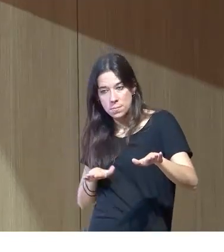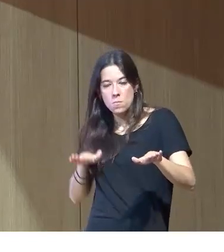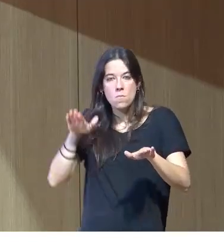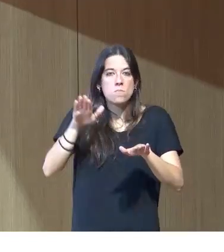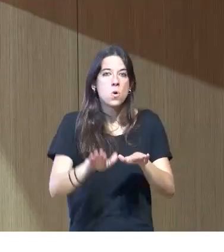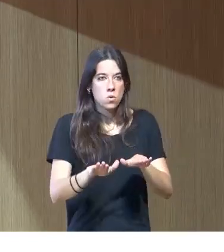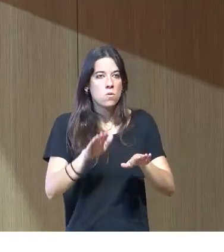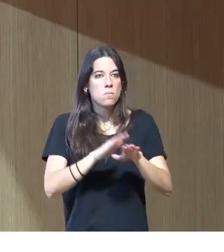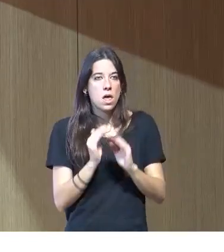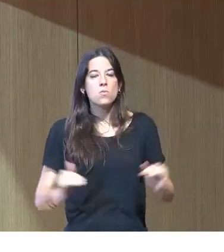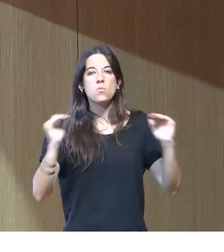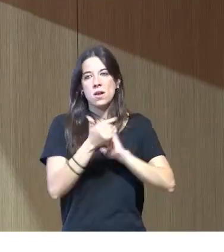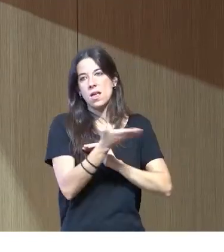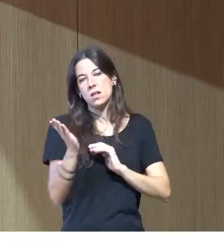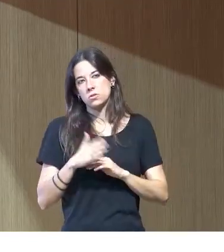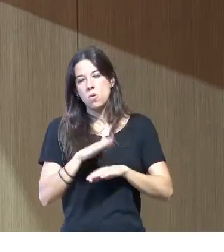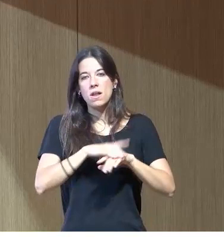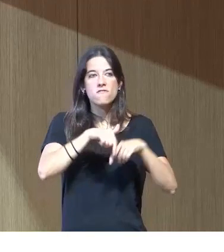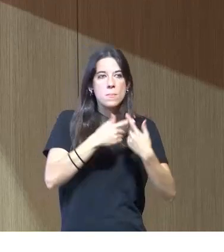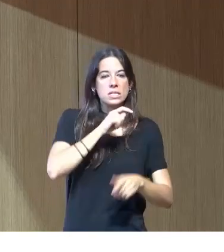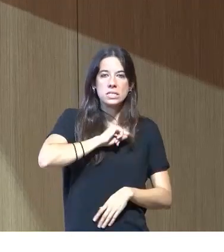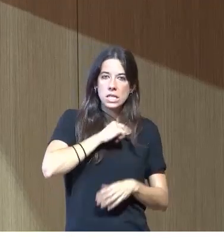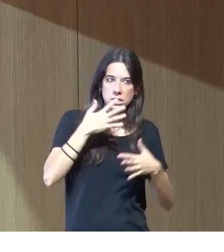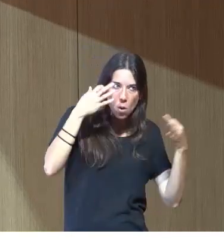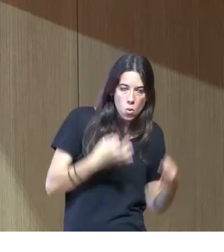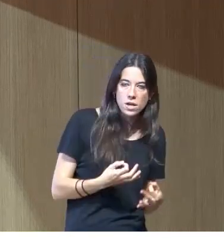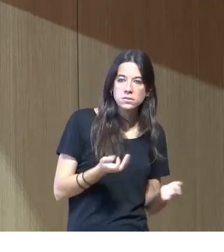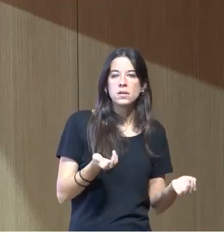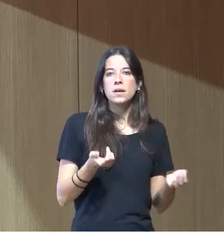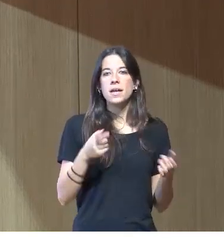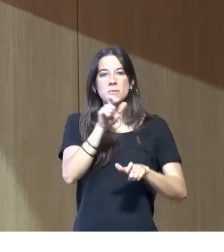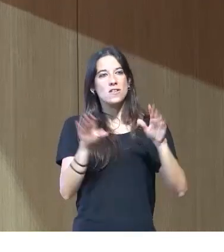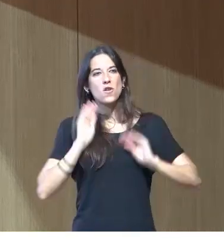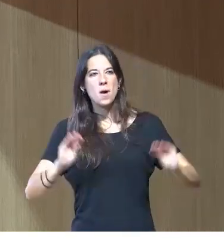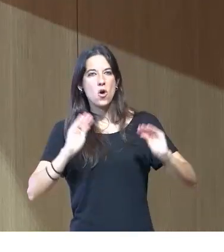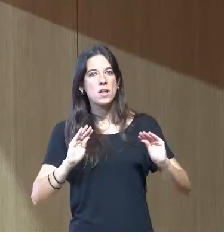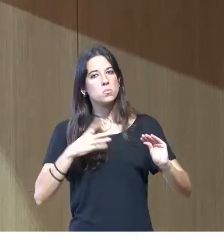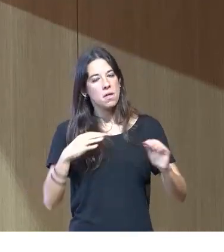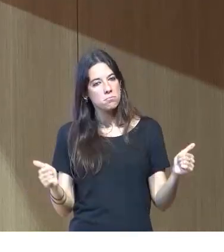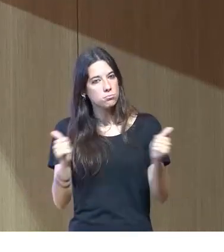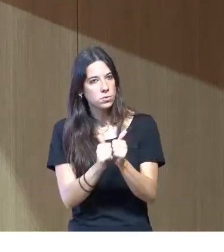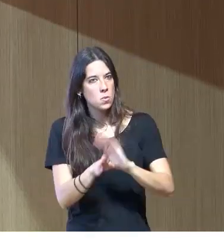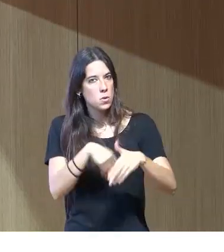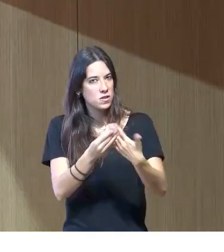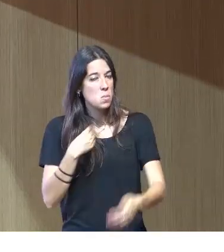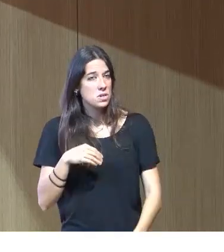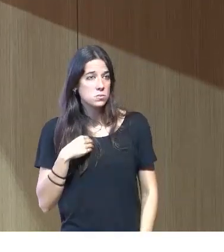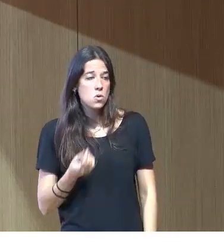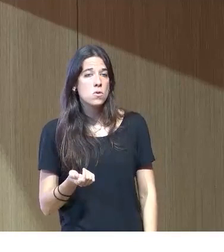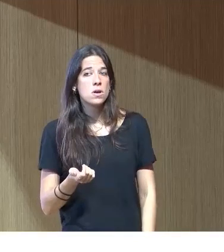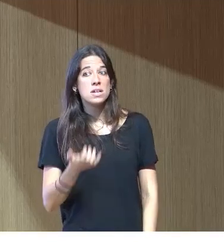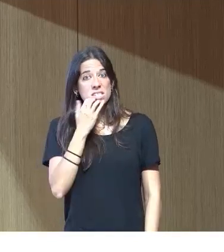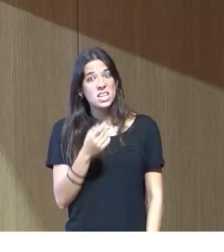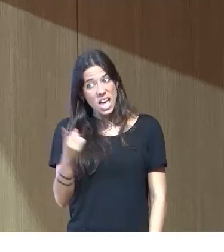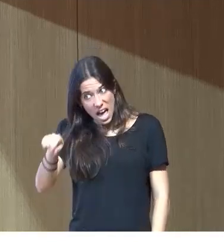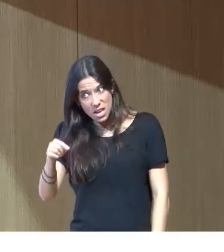a dar un paso adelante a que sus familias se sientan seguras a que sus formadores les acompañen en ese proceso y sinientas han